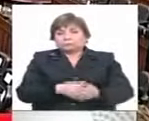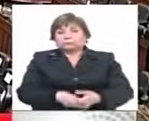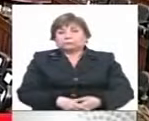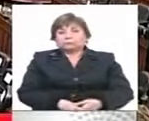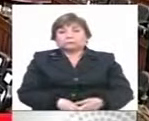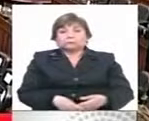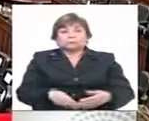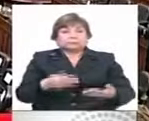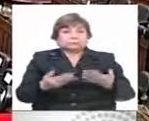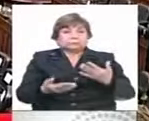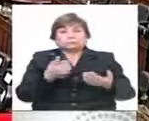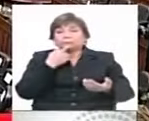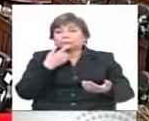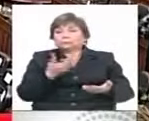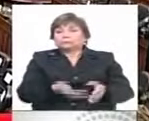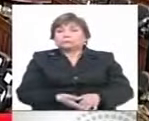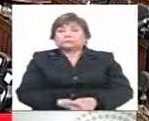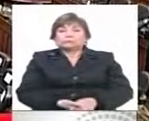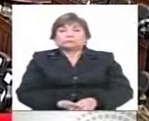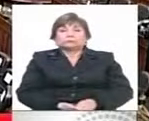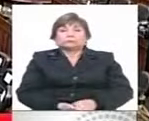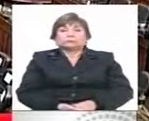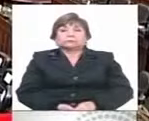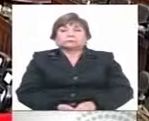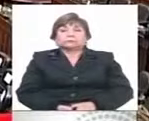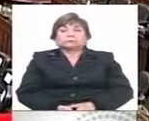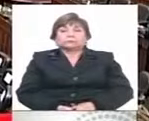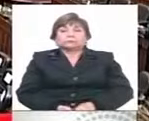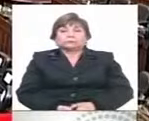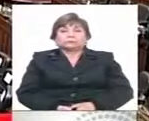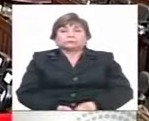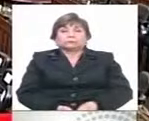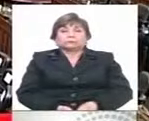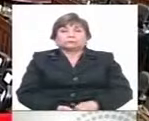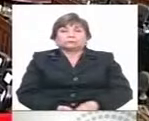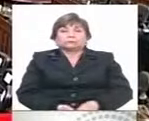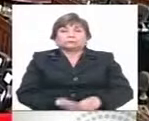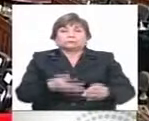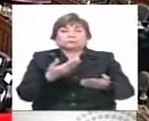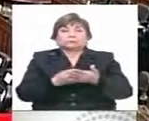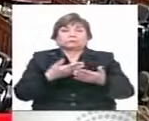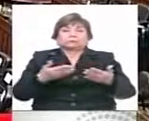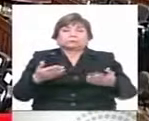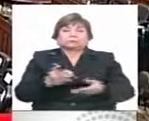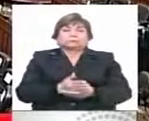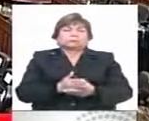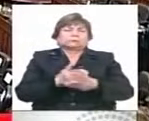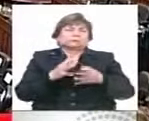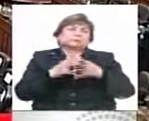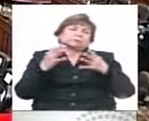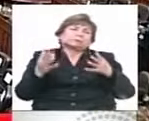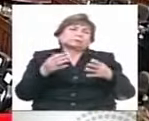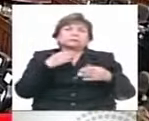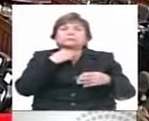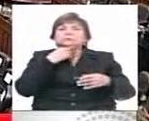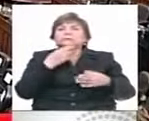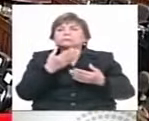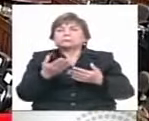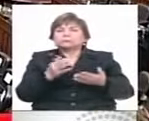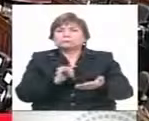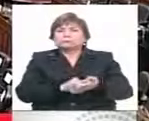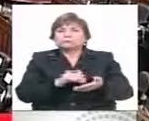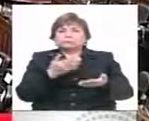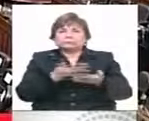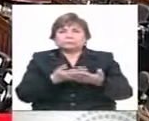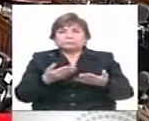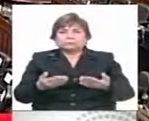se suele hacer en estas sesiones, es un tiempo, ¿no?, que se establece por tanto para los voceros y luego para el debate